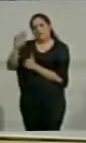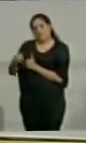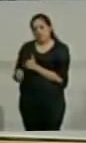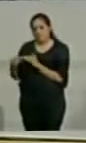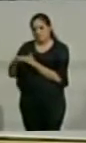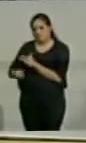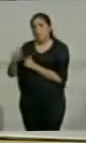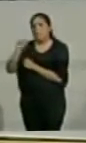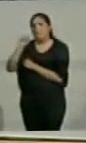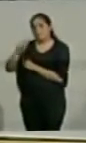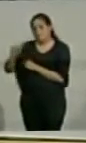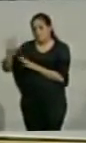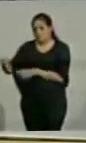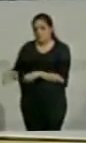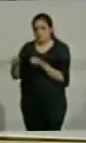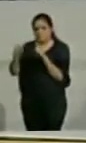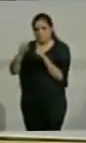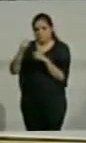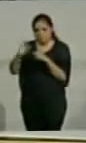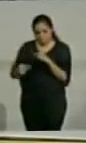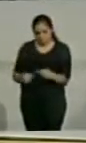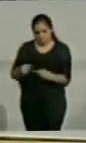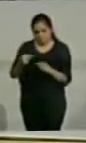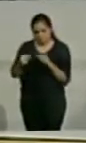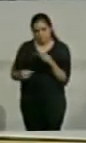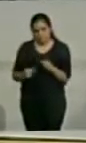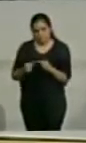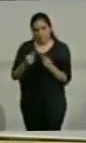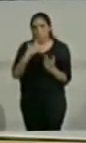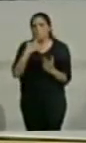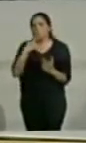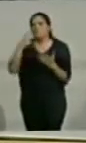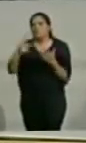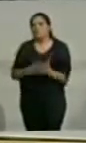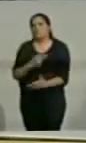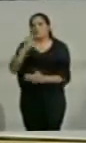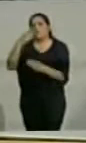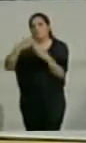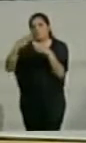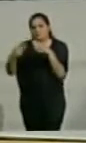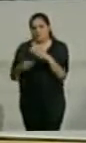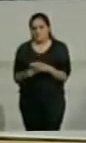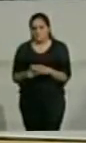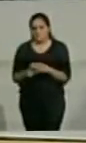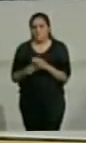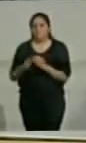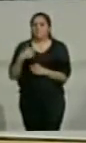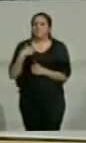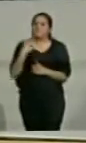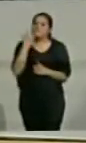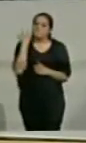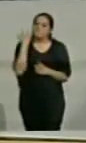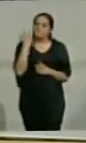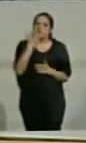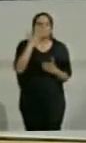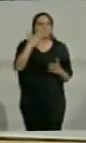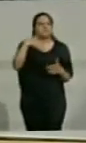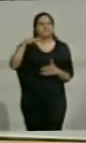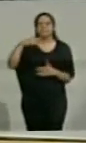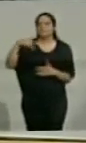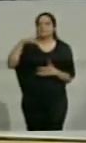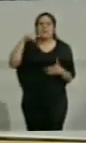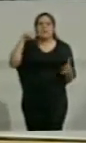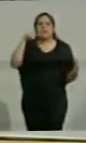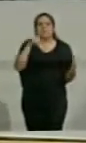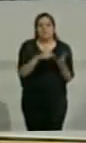reciclaje. Junto con centros de investigación y el sector productivo, vamos a buscar sitios que ambiental y